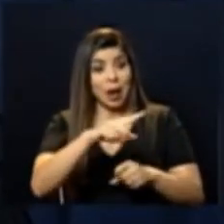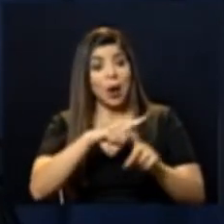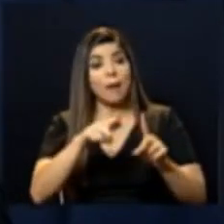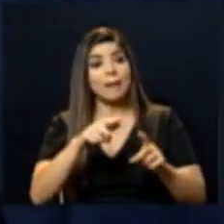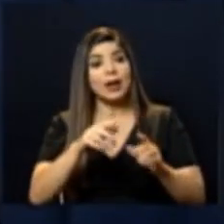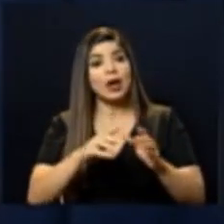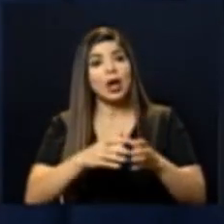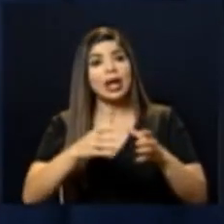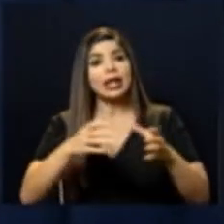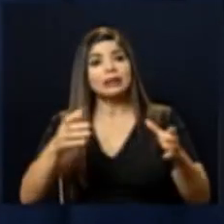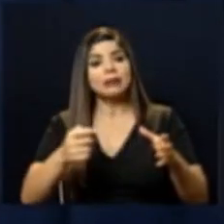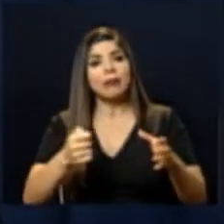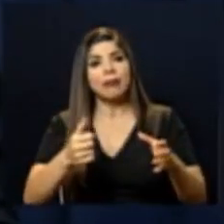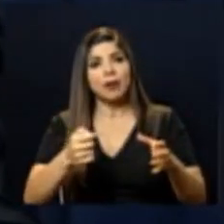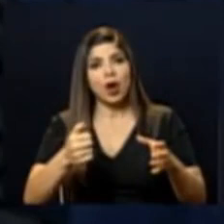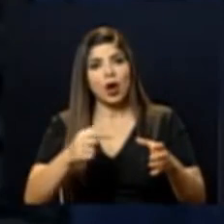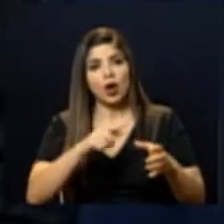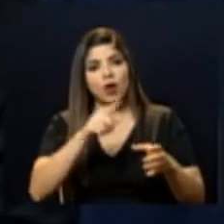bajo crecimiento.